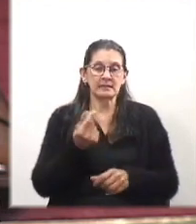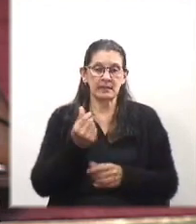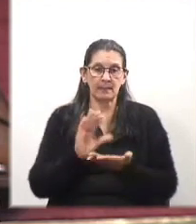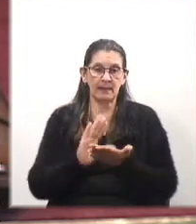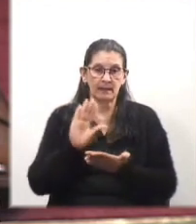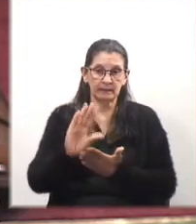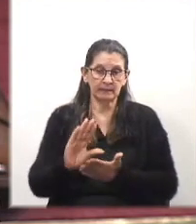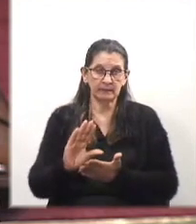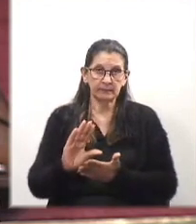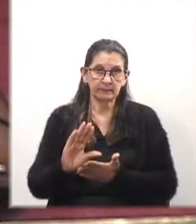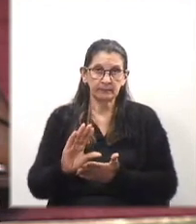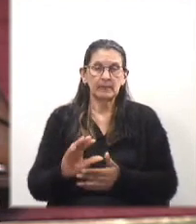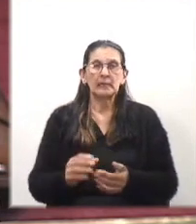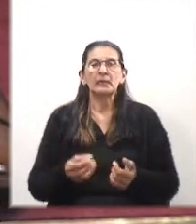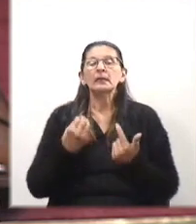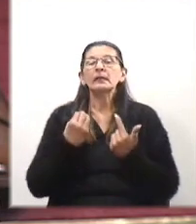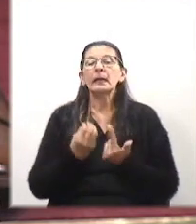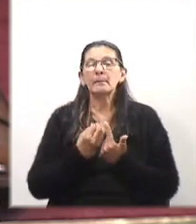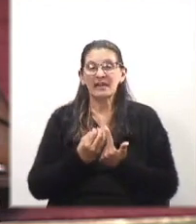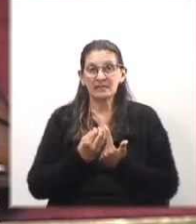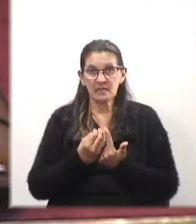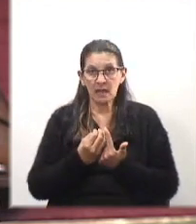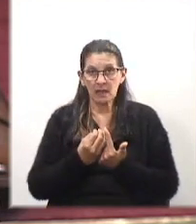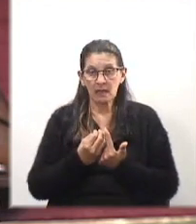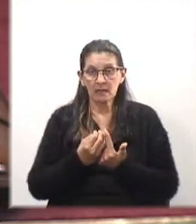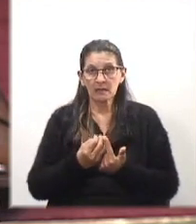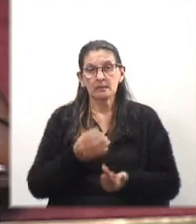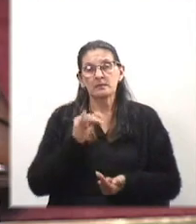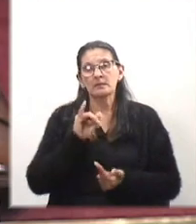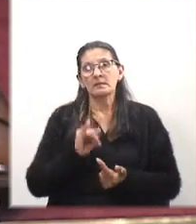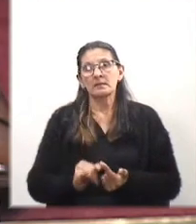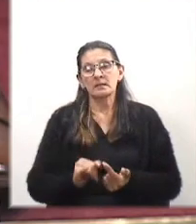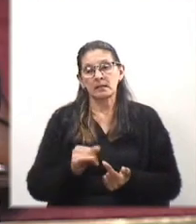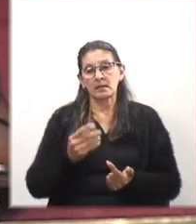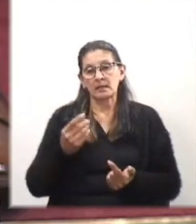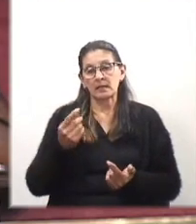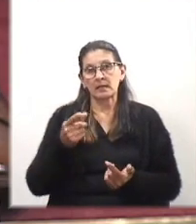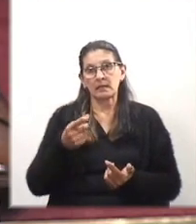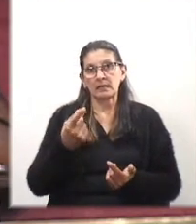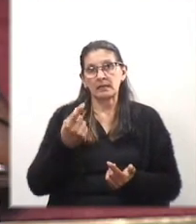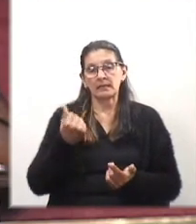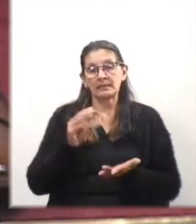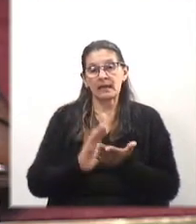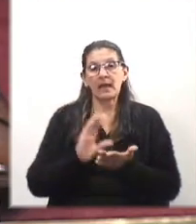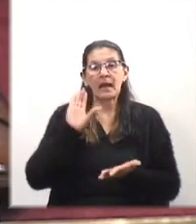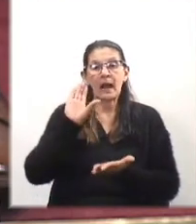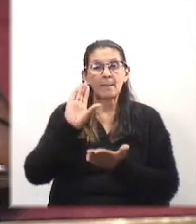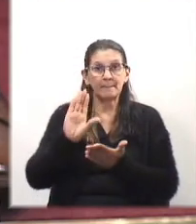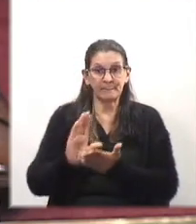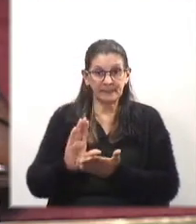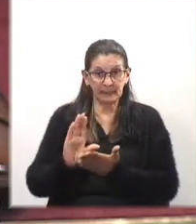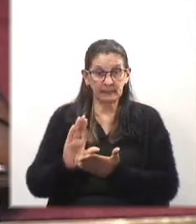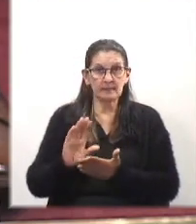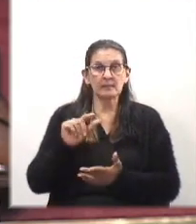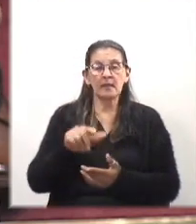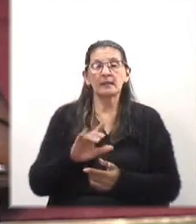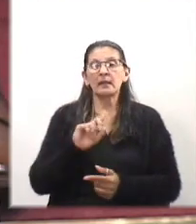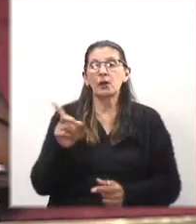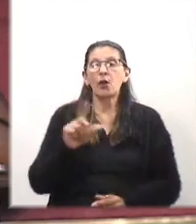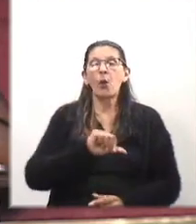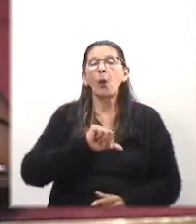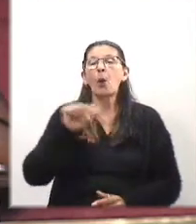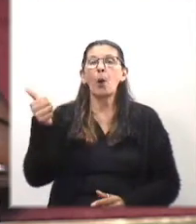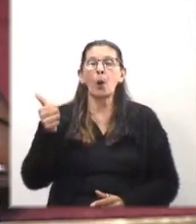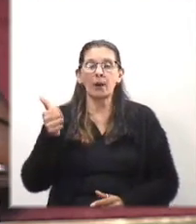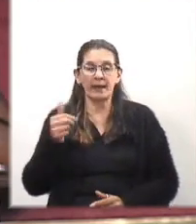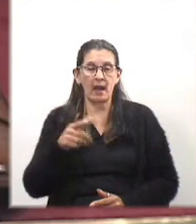la convergencia? ¿Qué ocurriría si se llega a capitalizarse y no logra